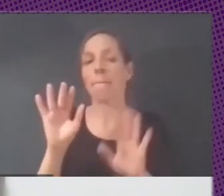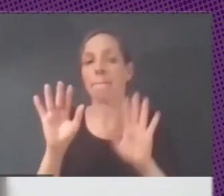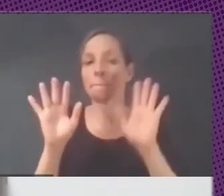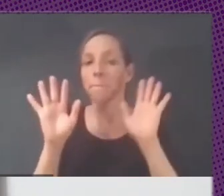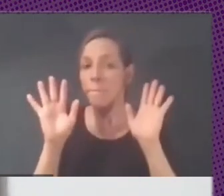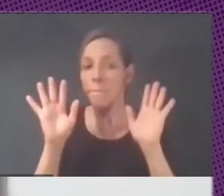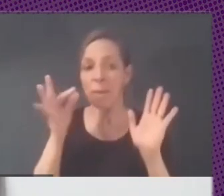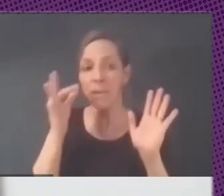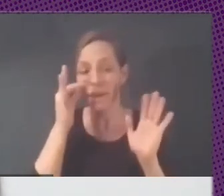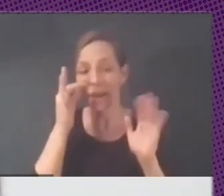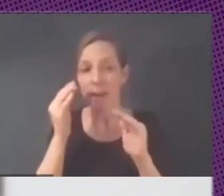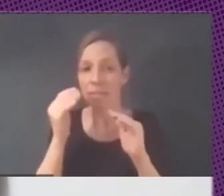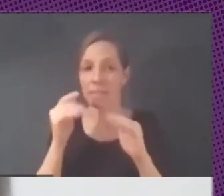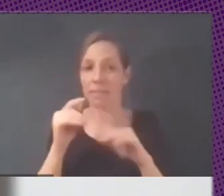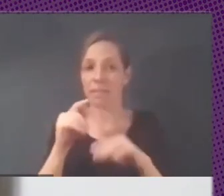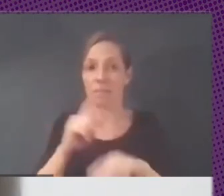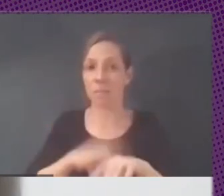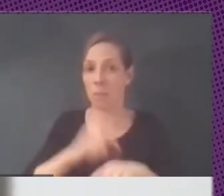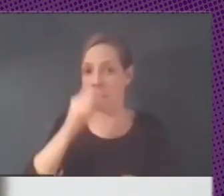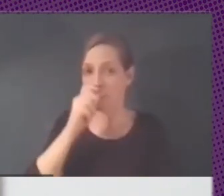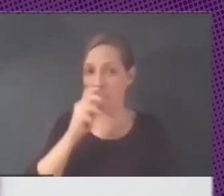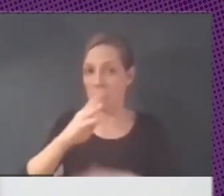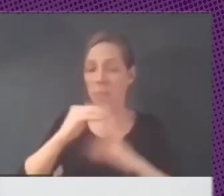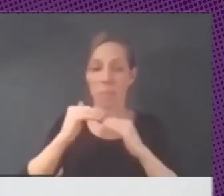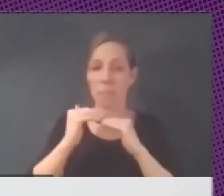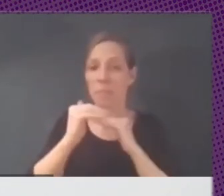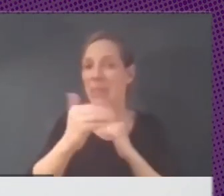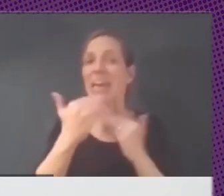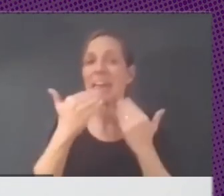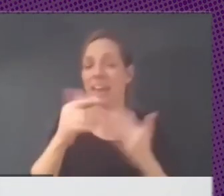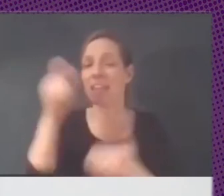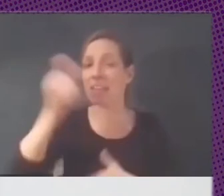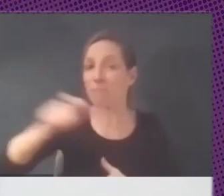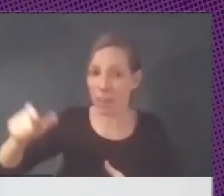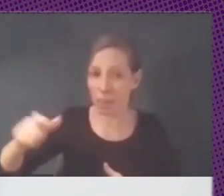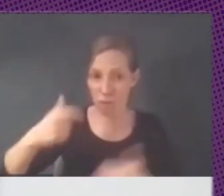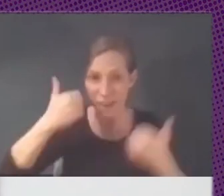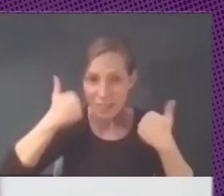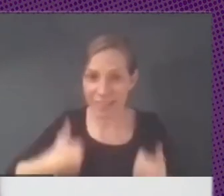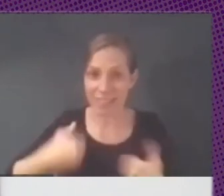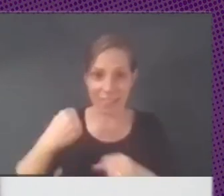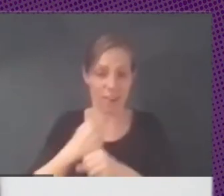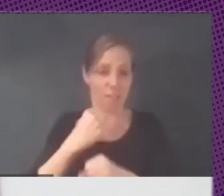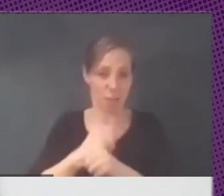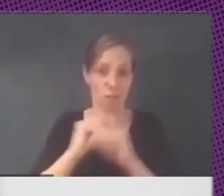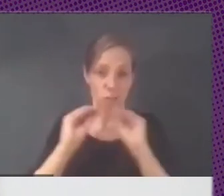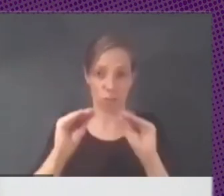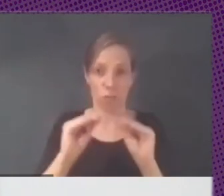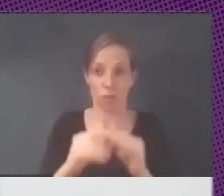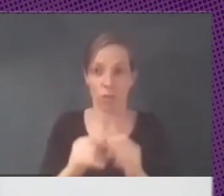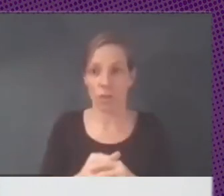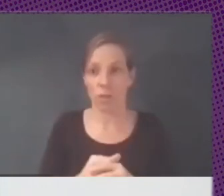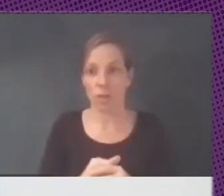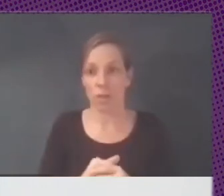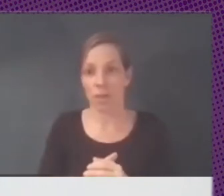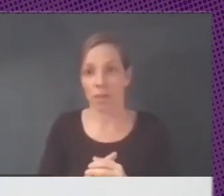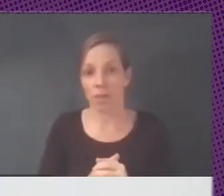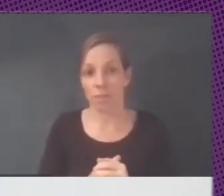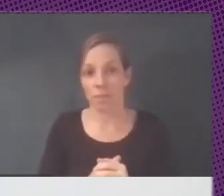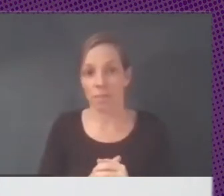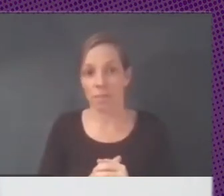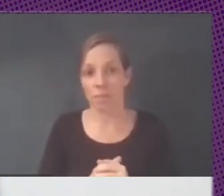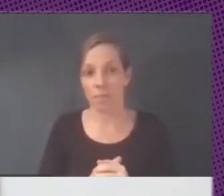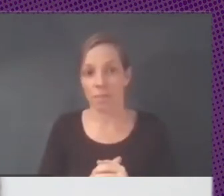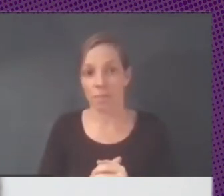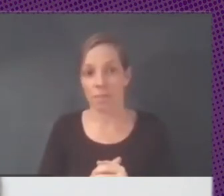sostenido en el trabajo de la gente ¿no? y eso este hace que que también sean muy